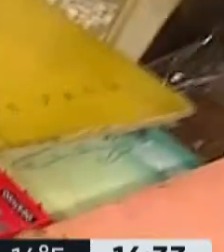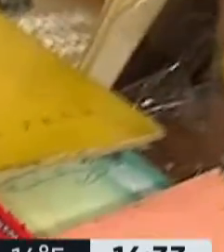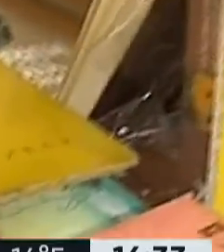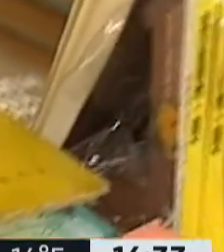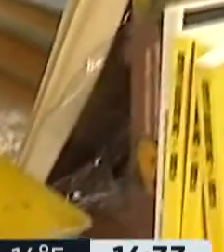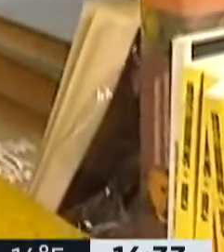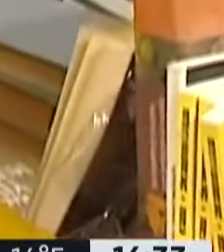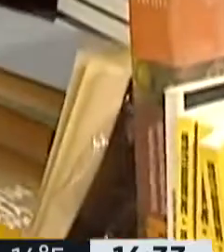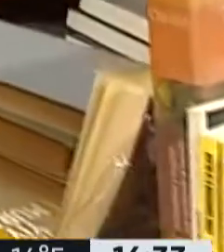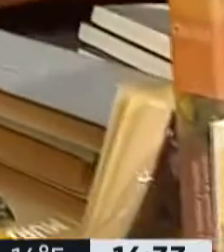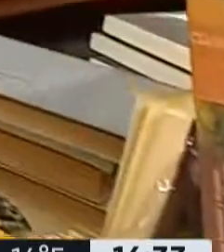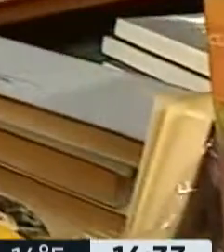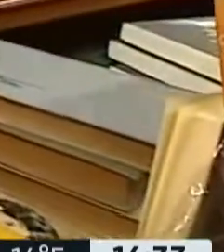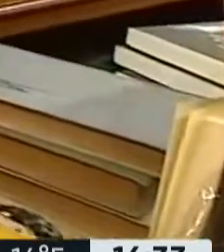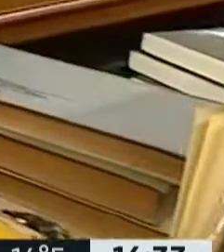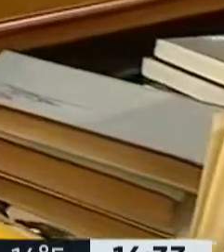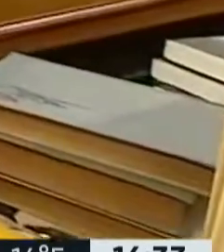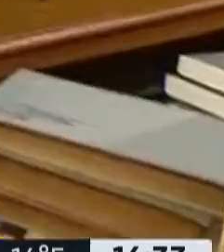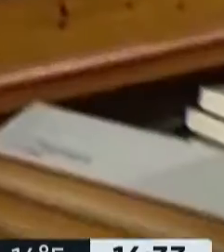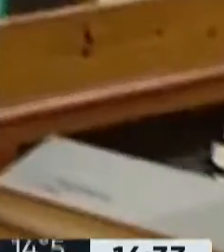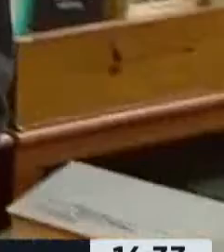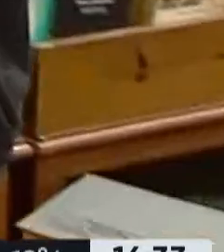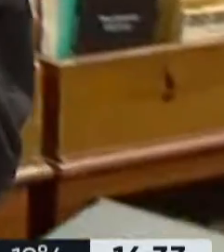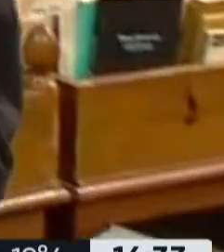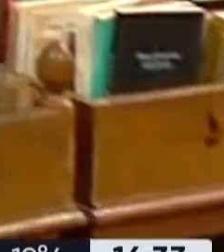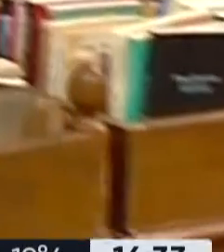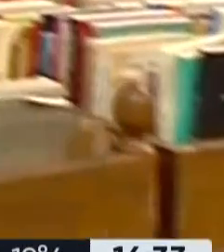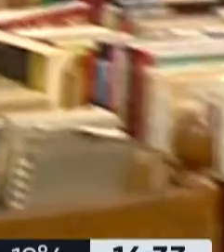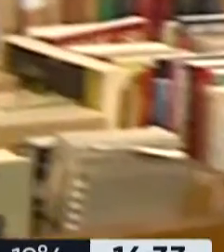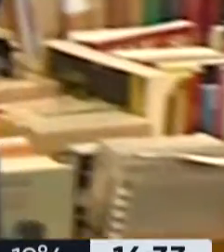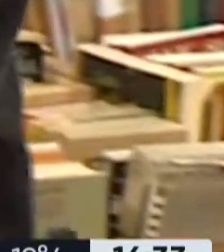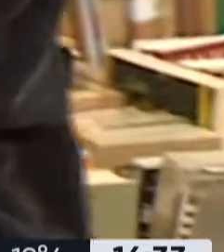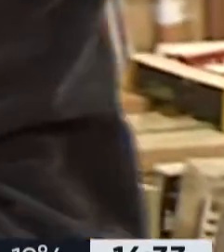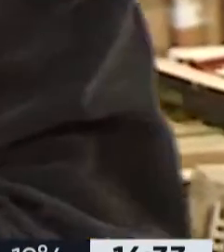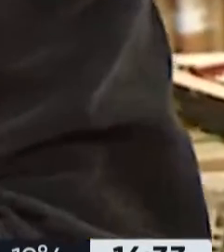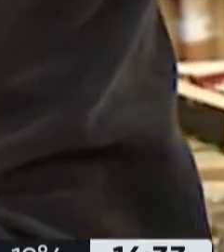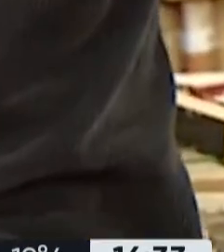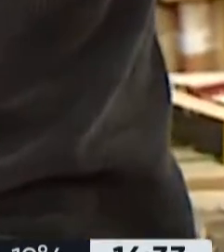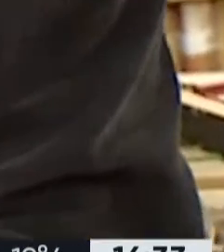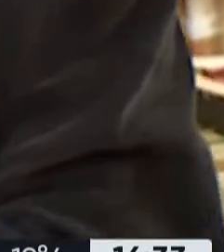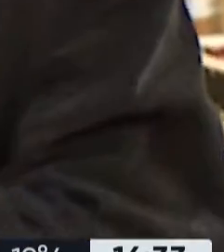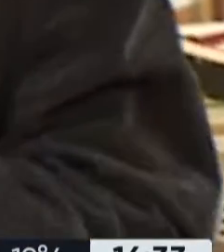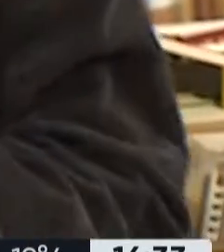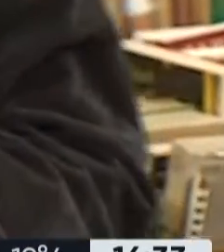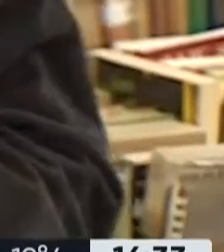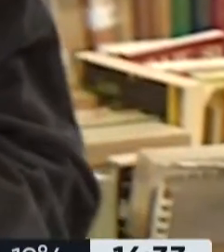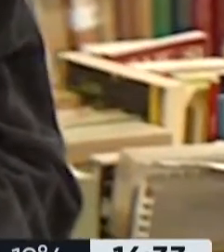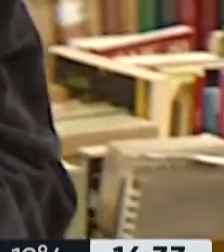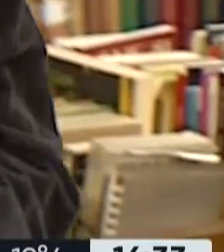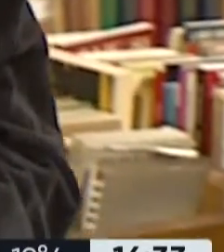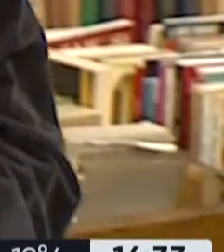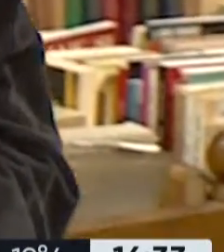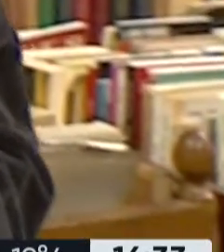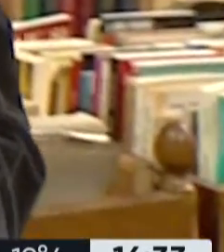escuchás? ¿Nos escuchás ahora, ahí, Miguel? A ver, ahí sí los escucho bien. No, yo te preguntaba por la verdad,